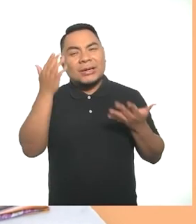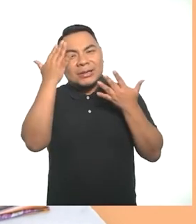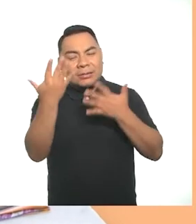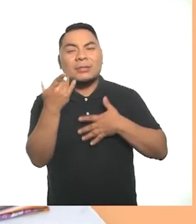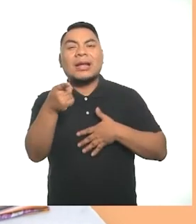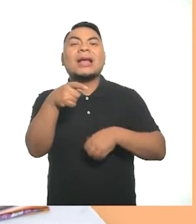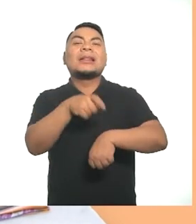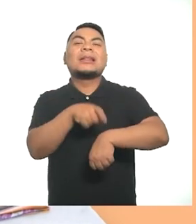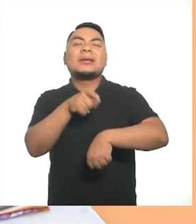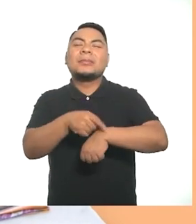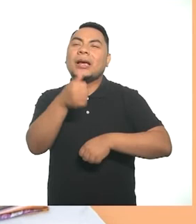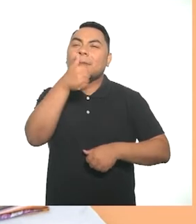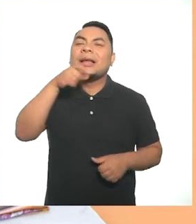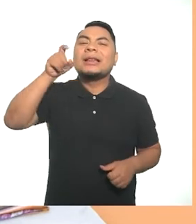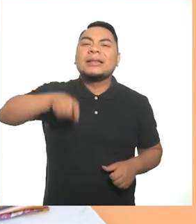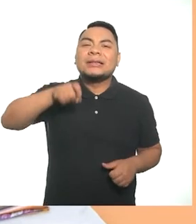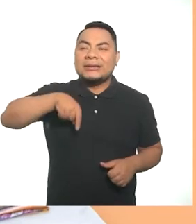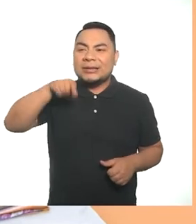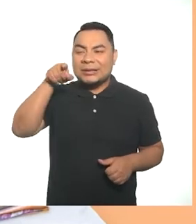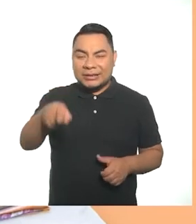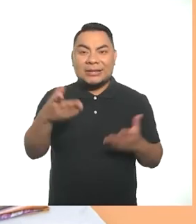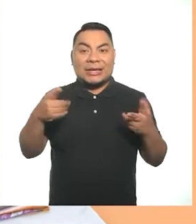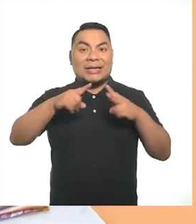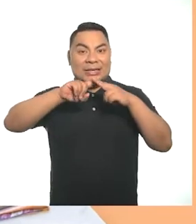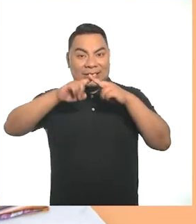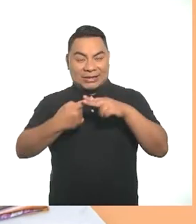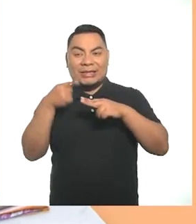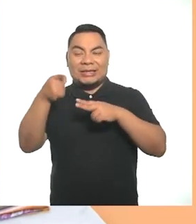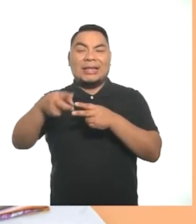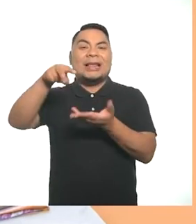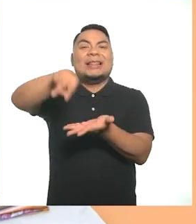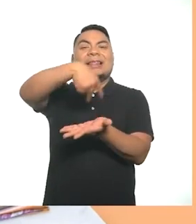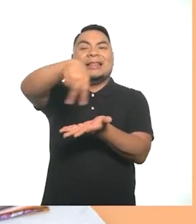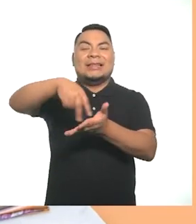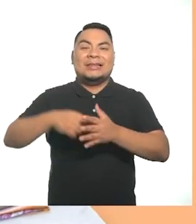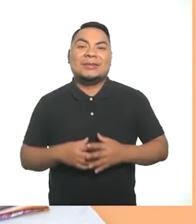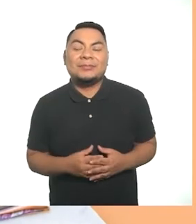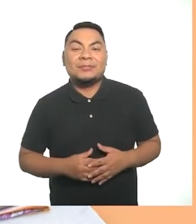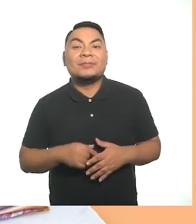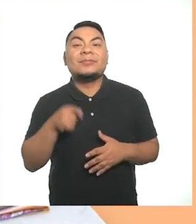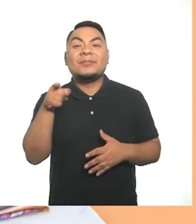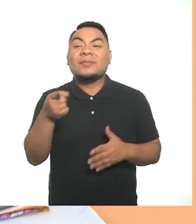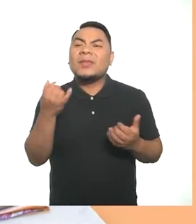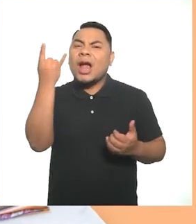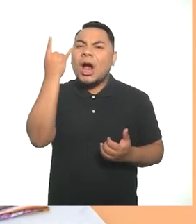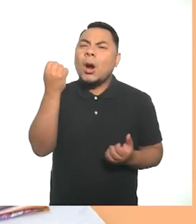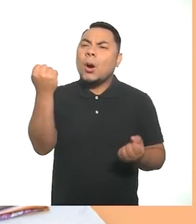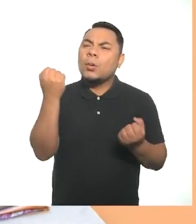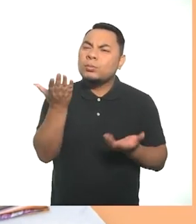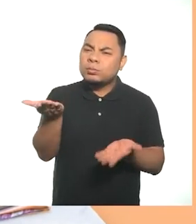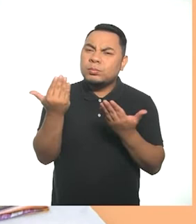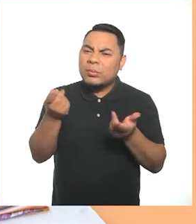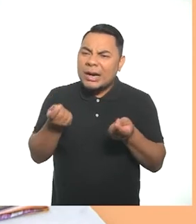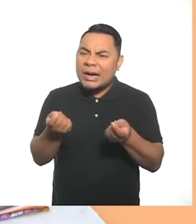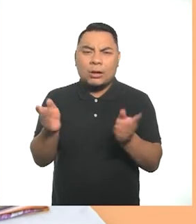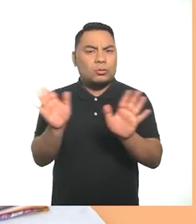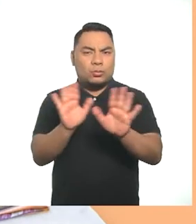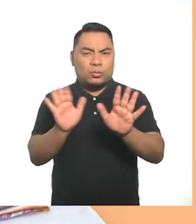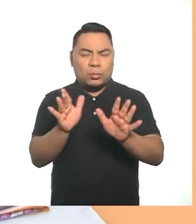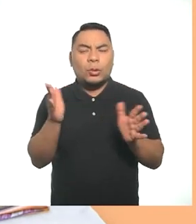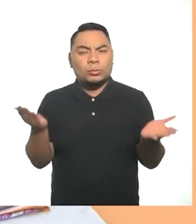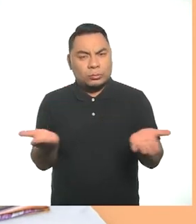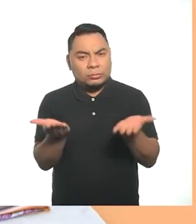y esperen el tiempo que sea necesario para que inicie con la danza. No los apuren ni